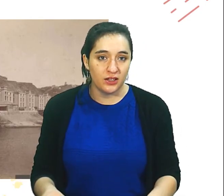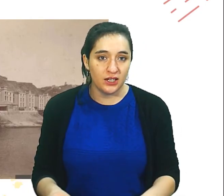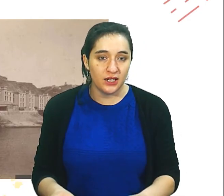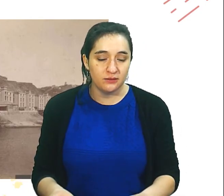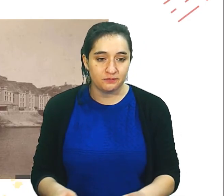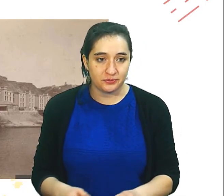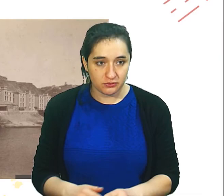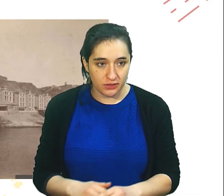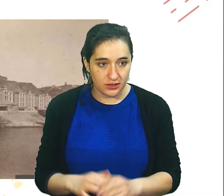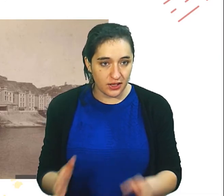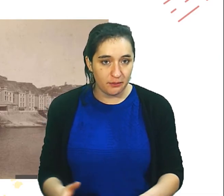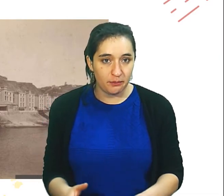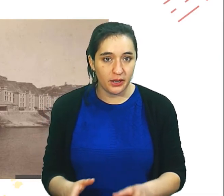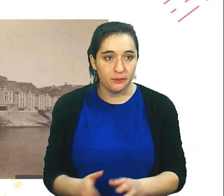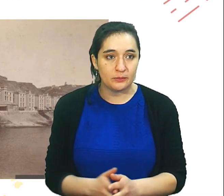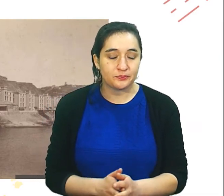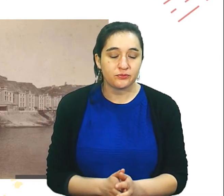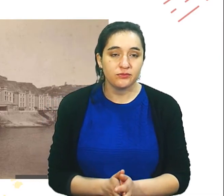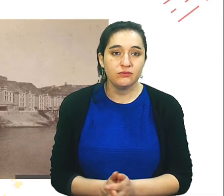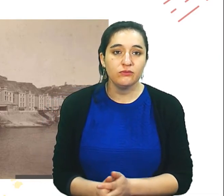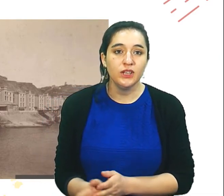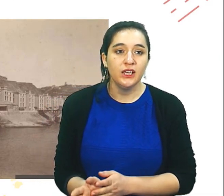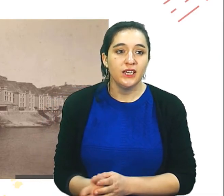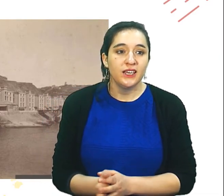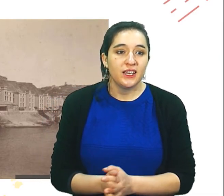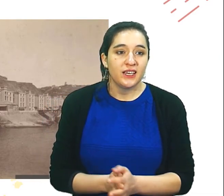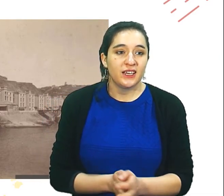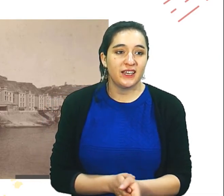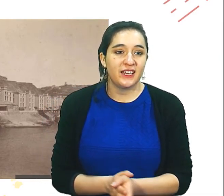dudas que tengan, siempre.